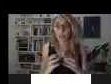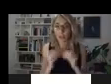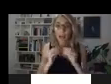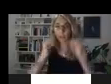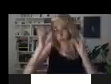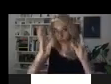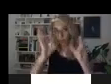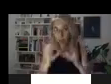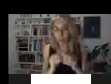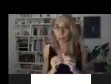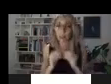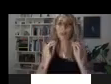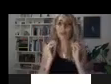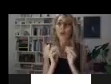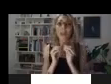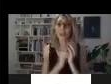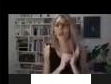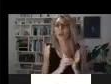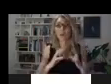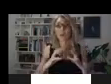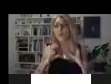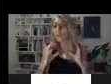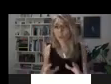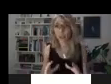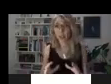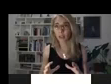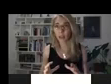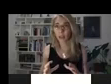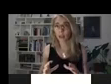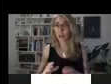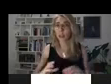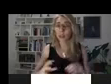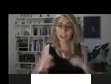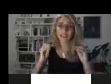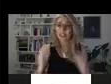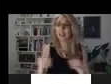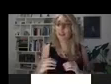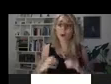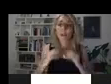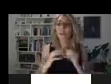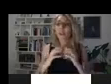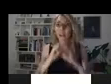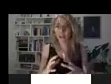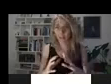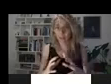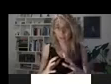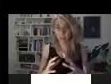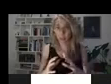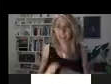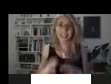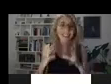nos nos falta para despedirnos, pero digo, esto funciona si entendemos que estamos en